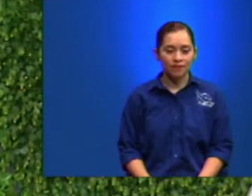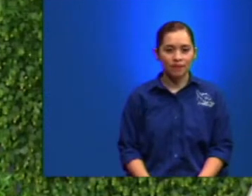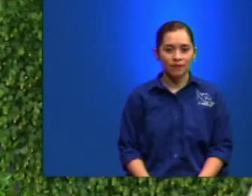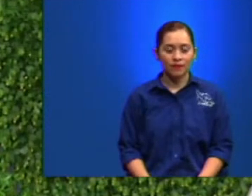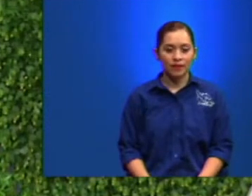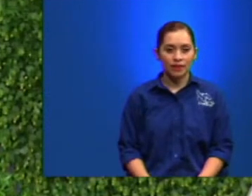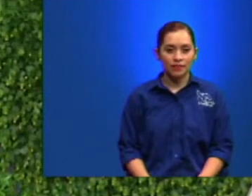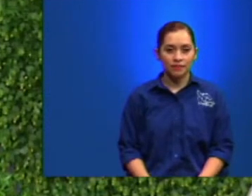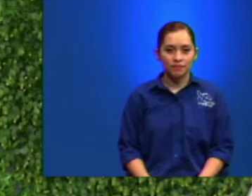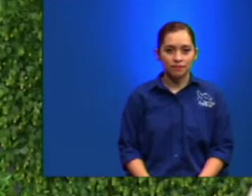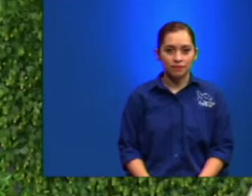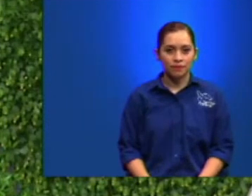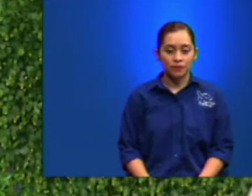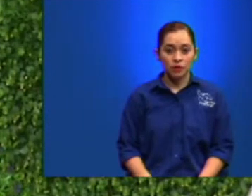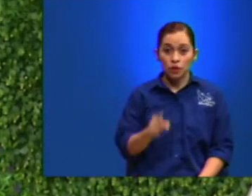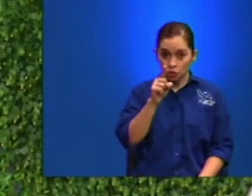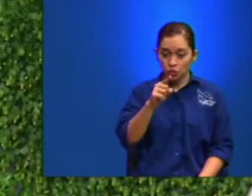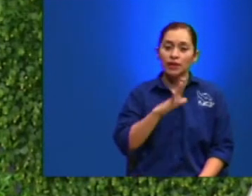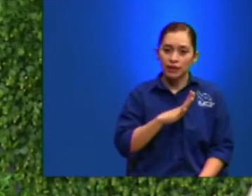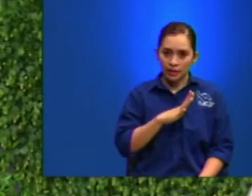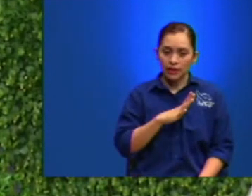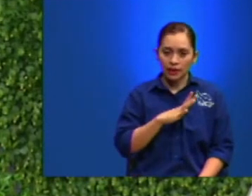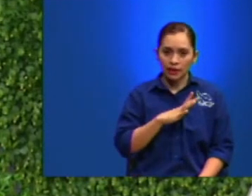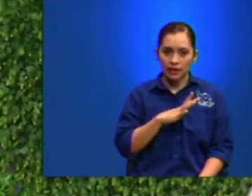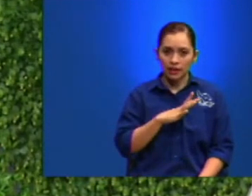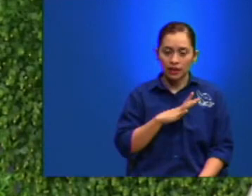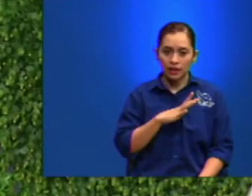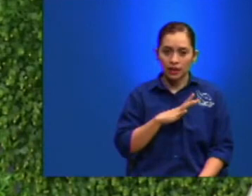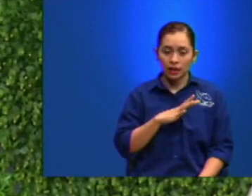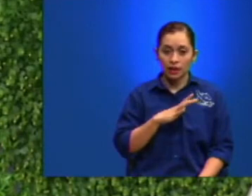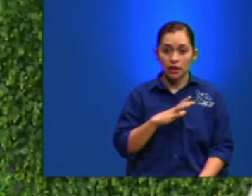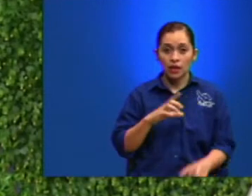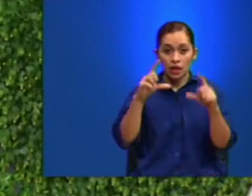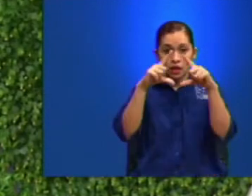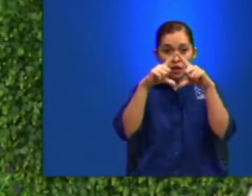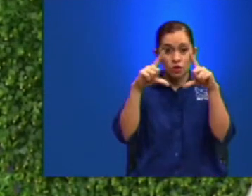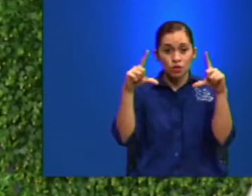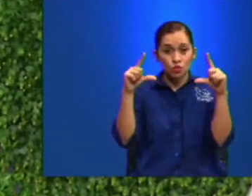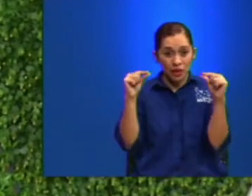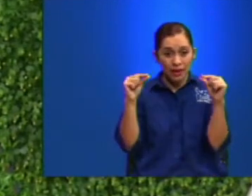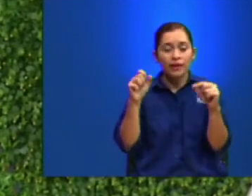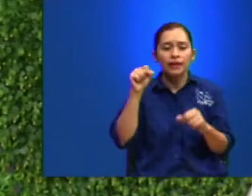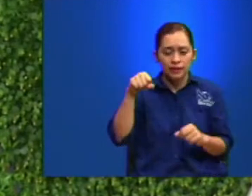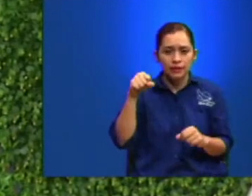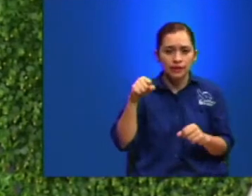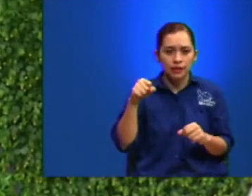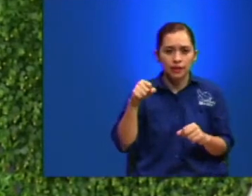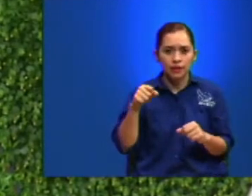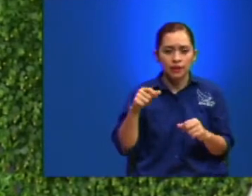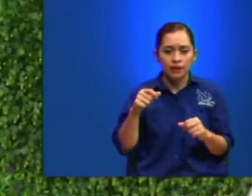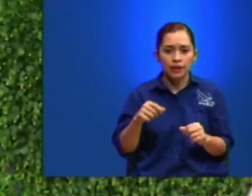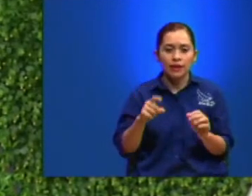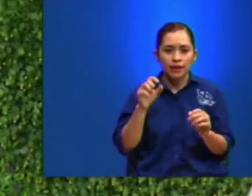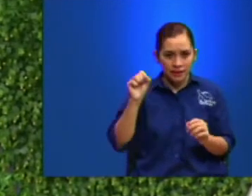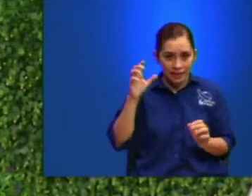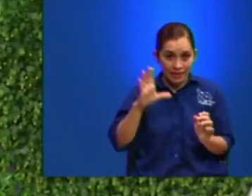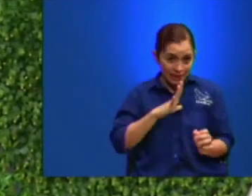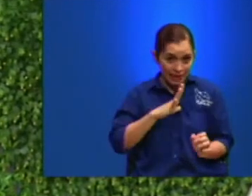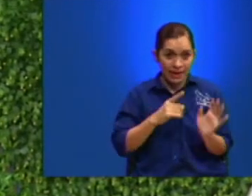pero si tiene su carnet sí aquí sí aceptamos astrazéneca sputnik fáil